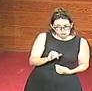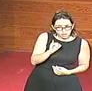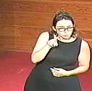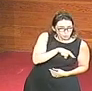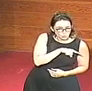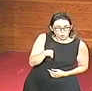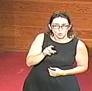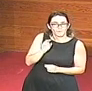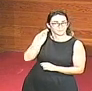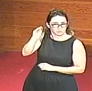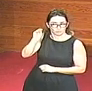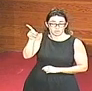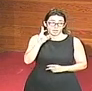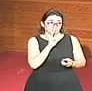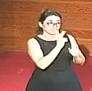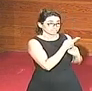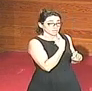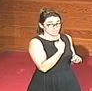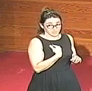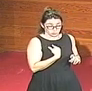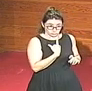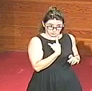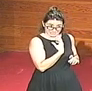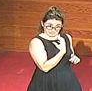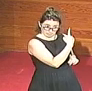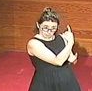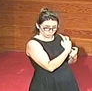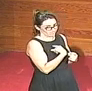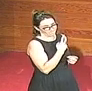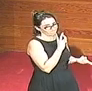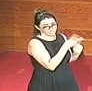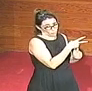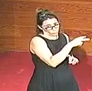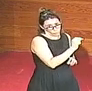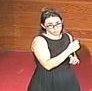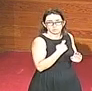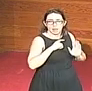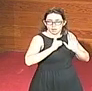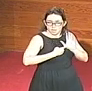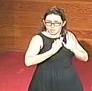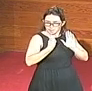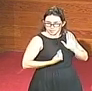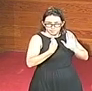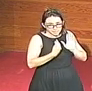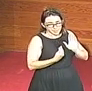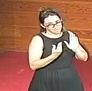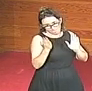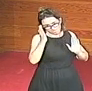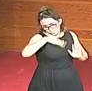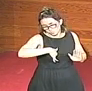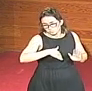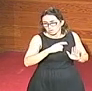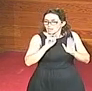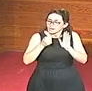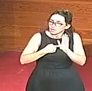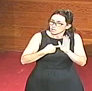la cita textual, tengo que responderle que no. No estamos equipados desde el punto de vista legal. No hay ninguna ley que